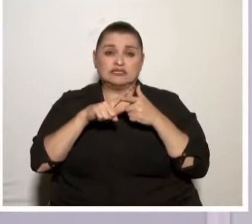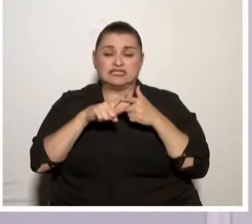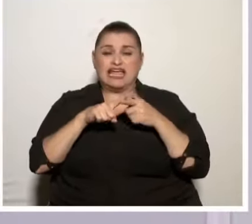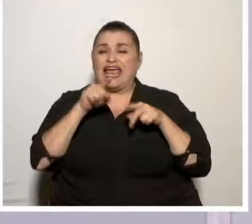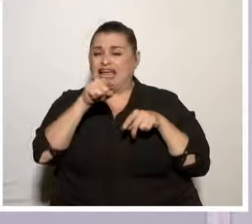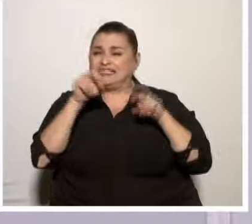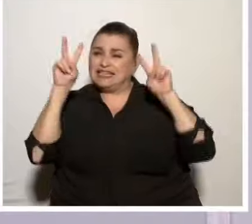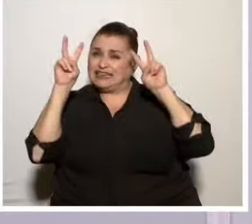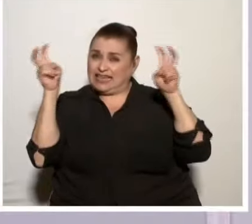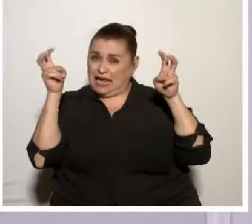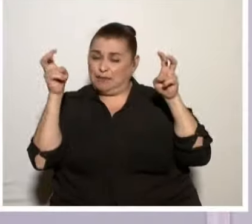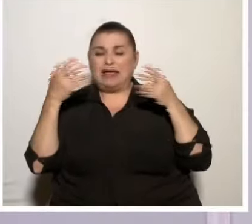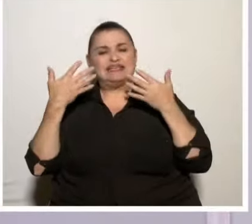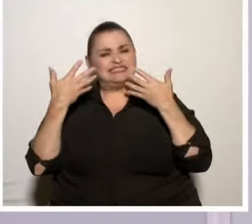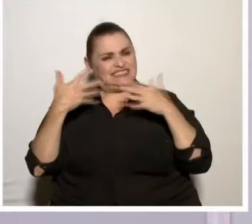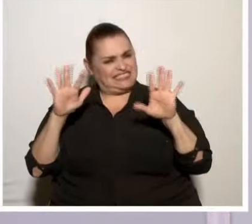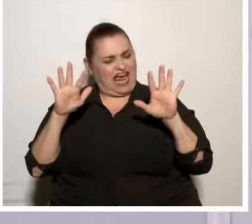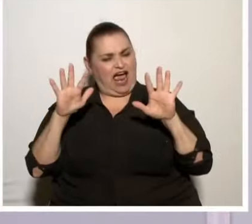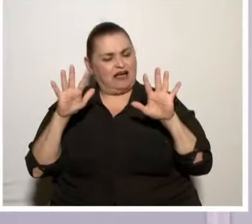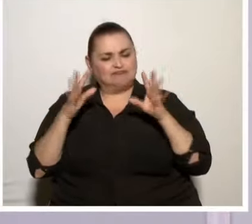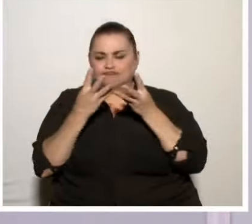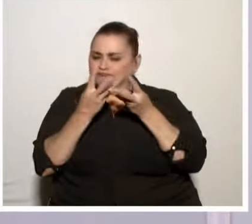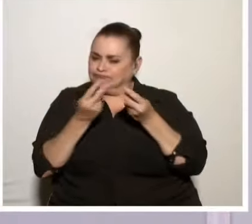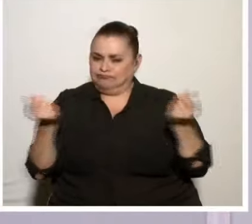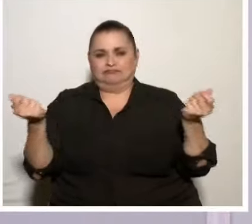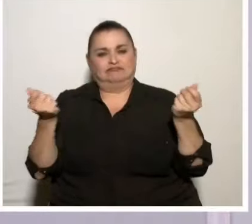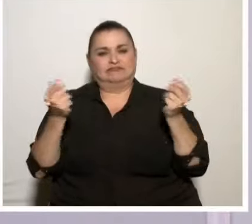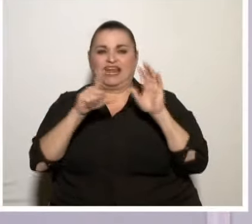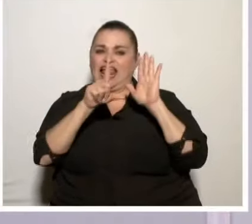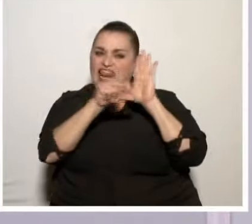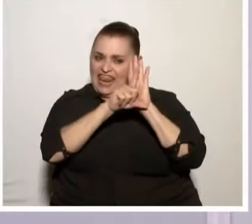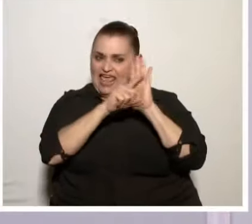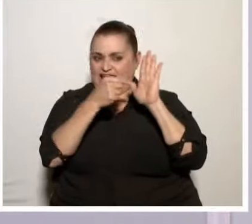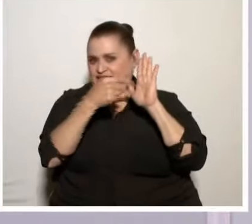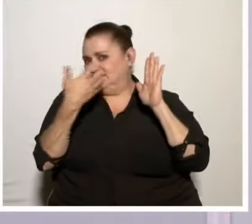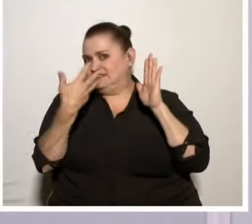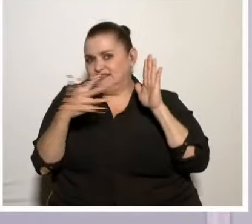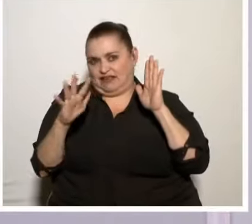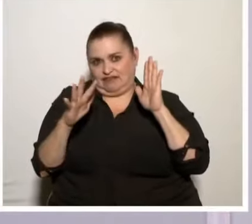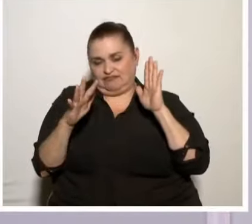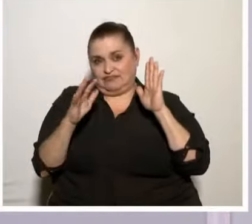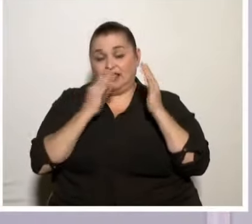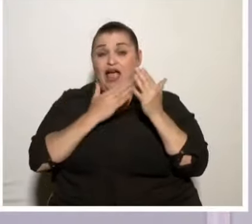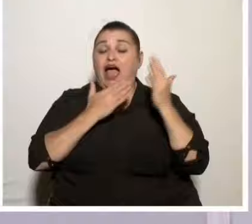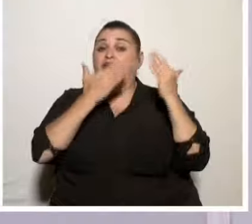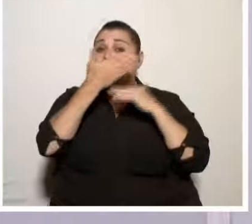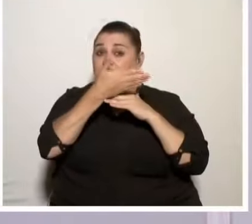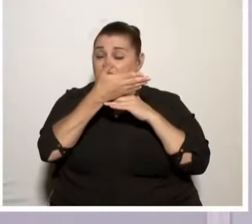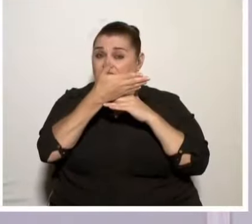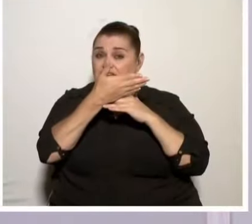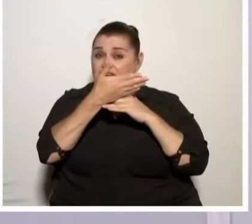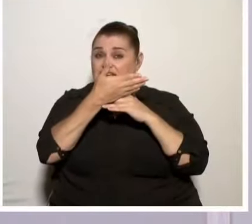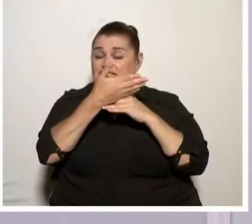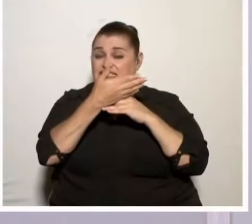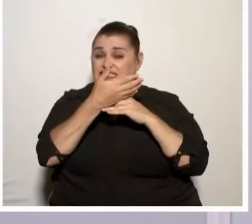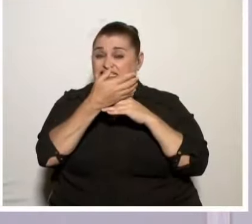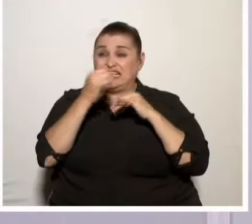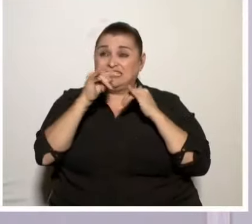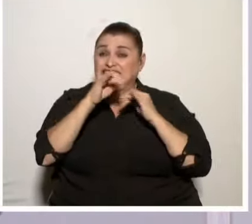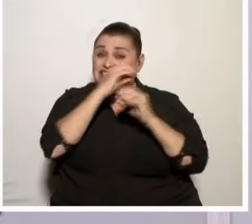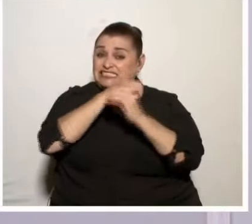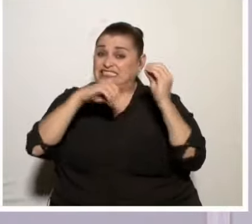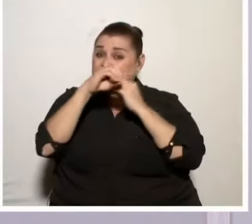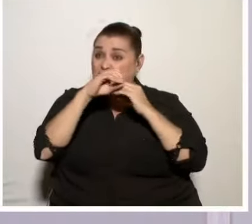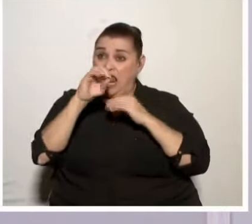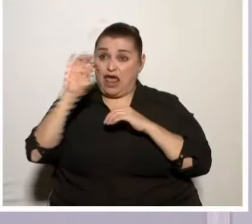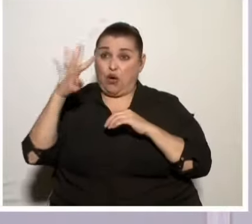un tema que también ya está dilucidado en ley, y es más, a través de fallos de la Sala